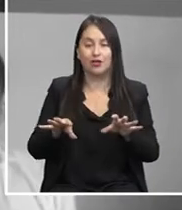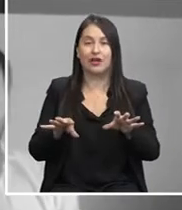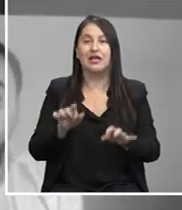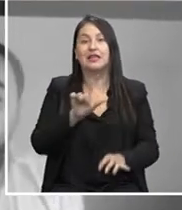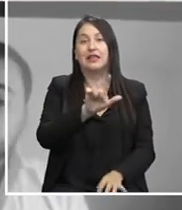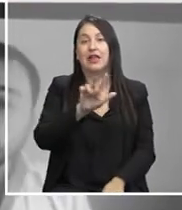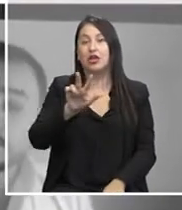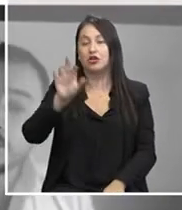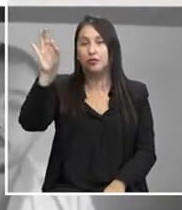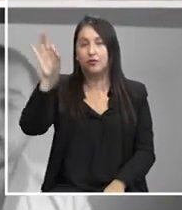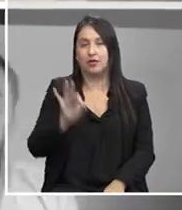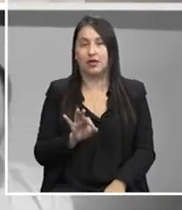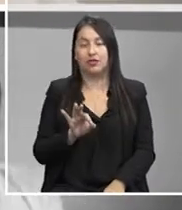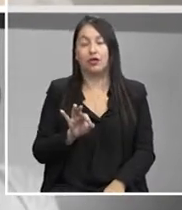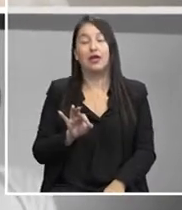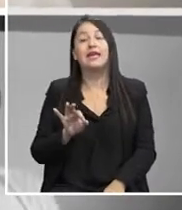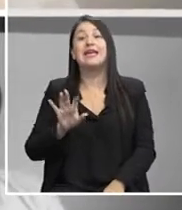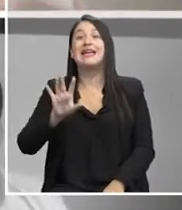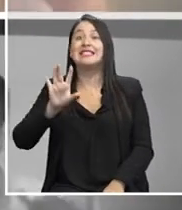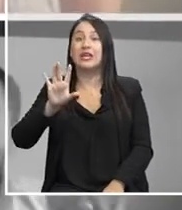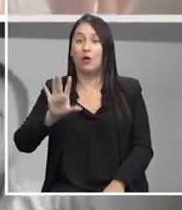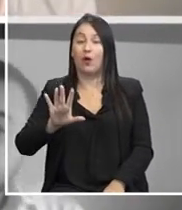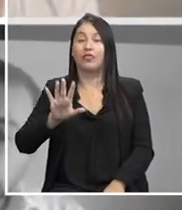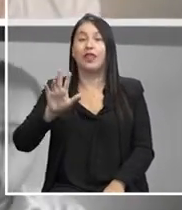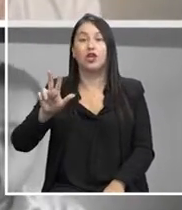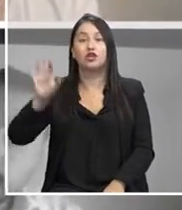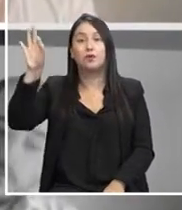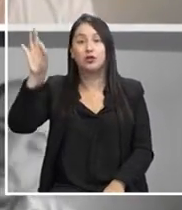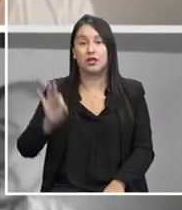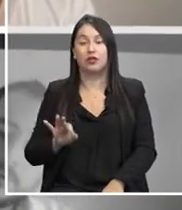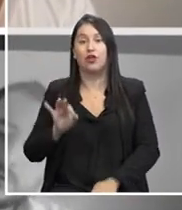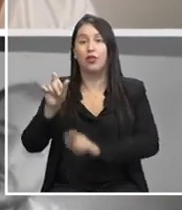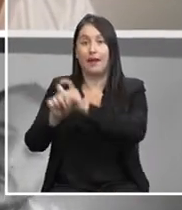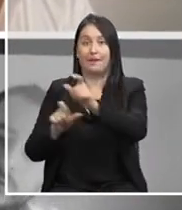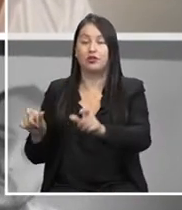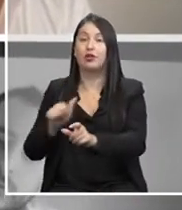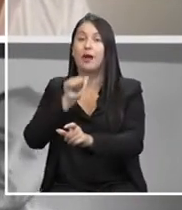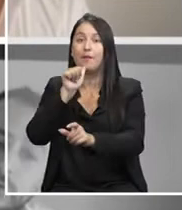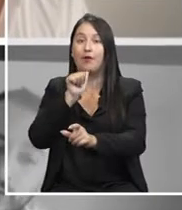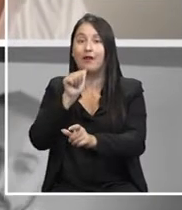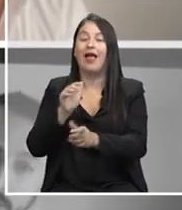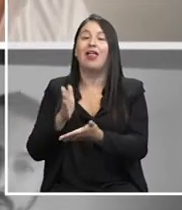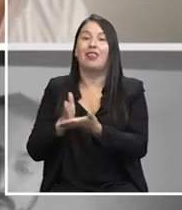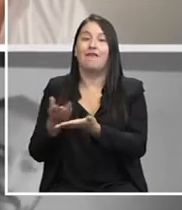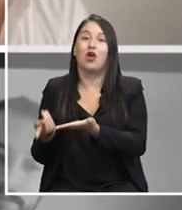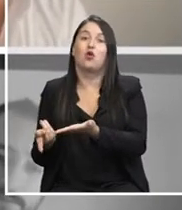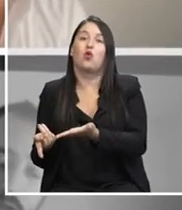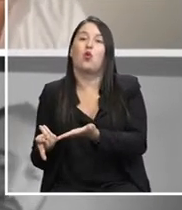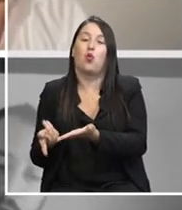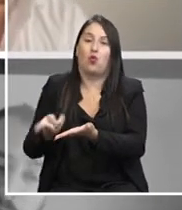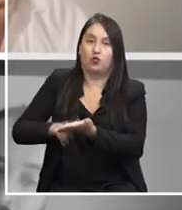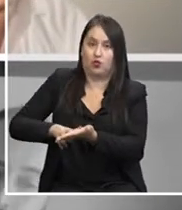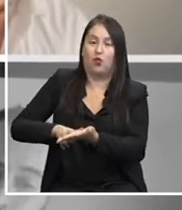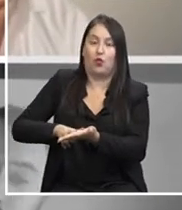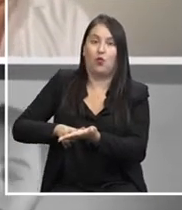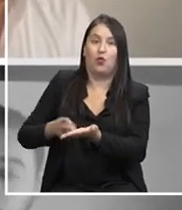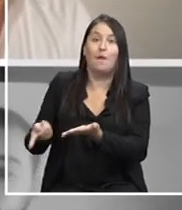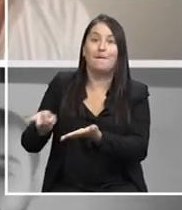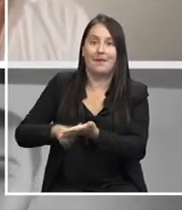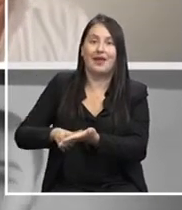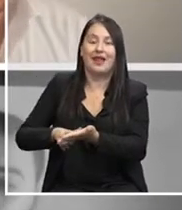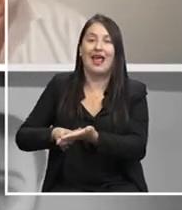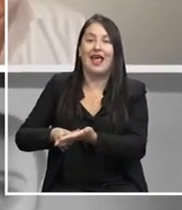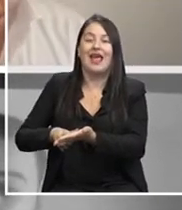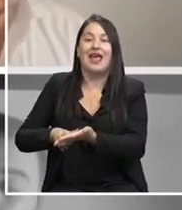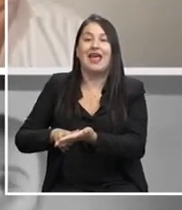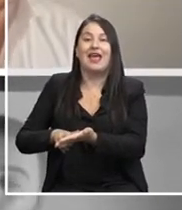78%, mientras que el 50% pobre sería capaz de duplicar su consumo y su contaminación